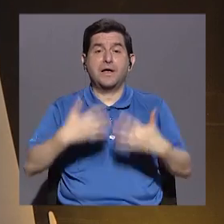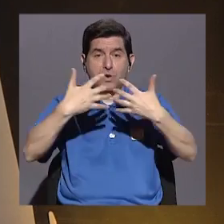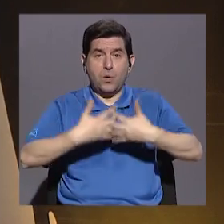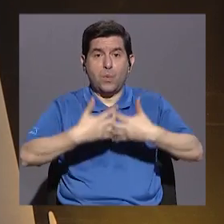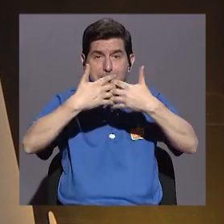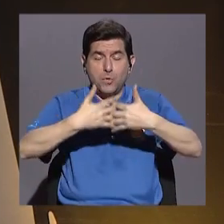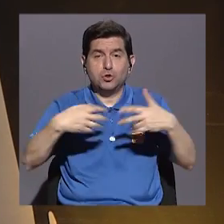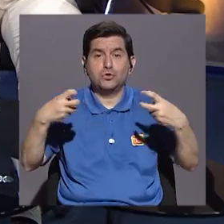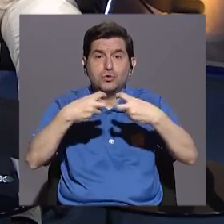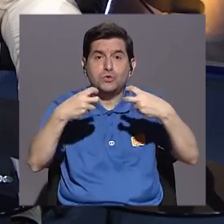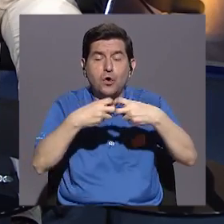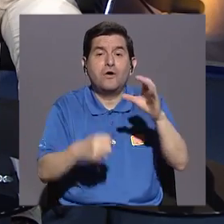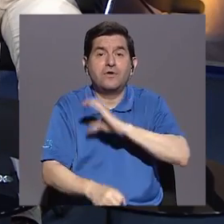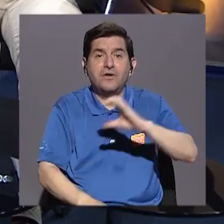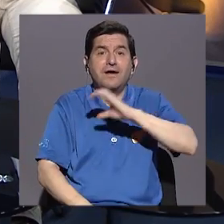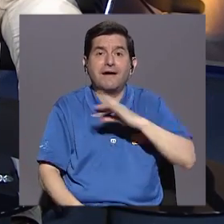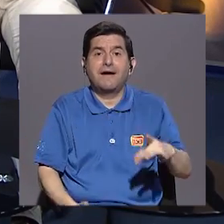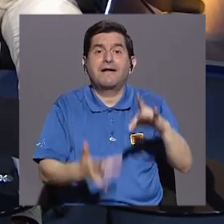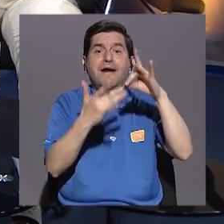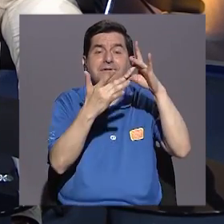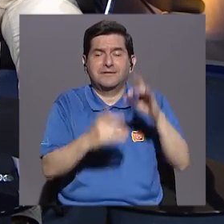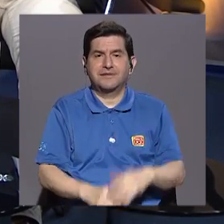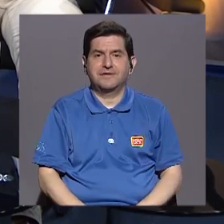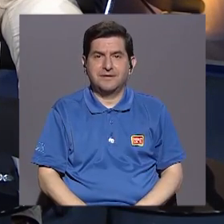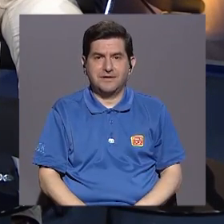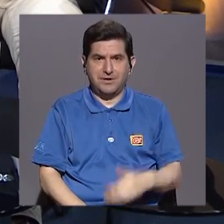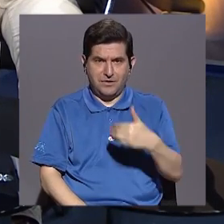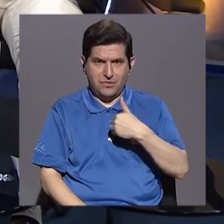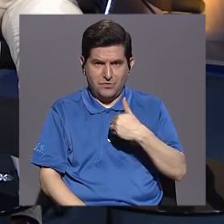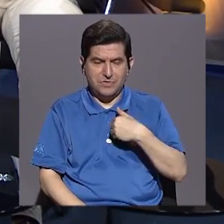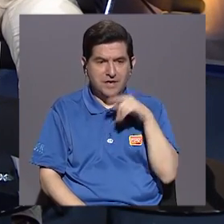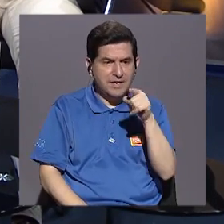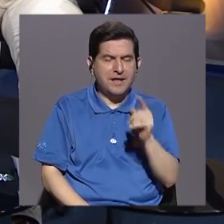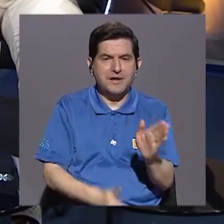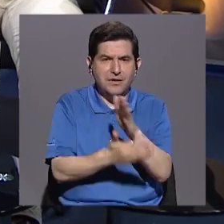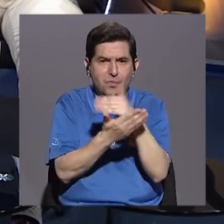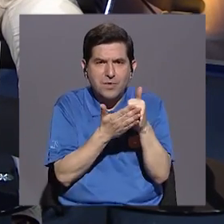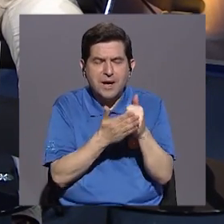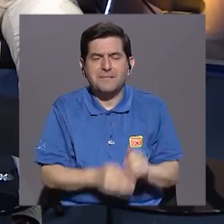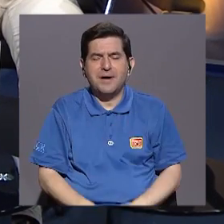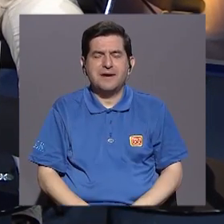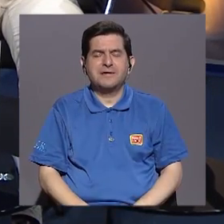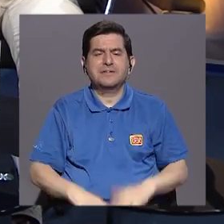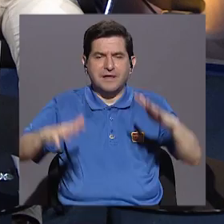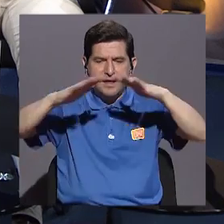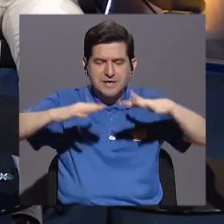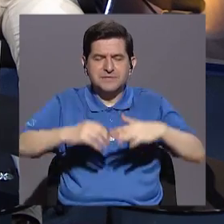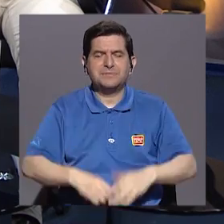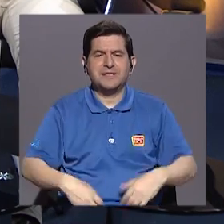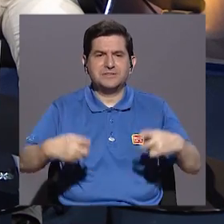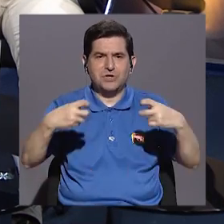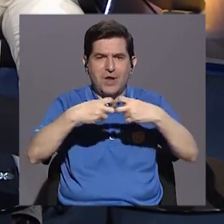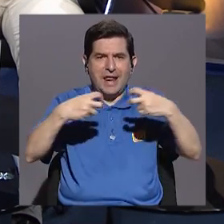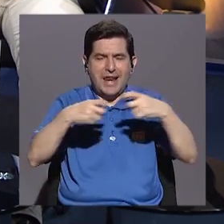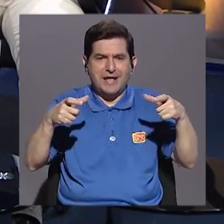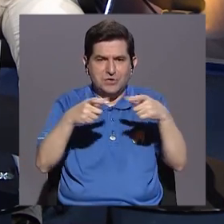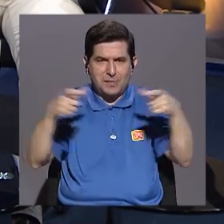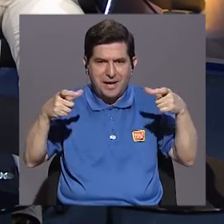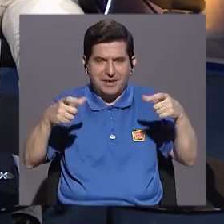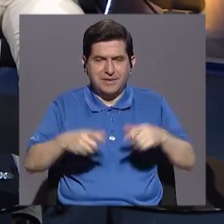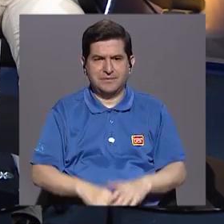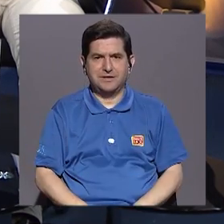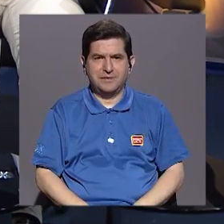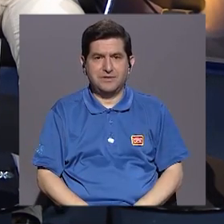tiene una particularidad tiene un entre hierro donde fluye un campo electromagnético que es una una